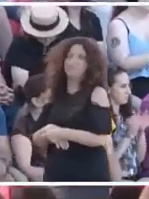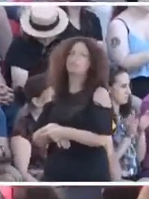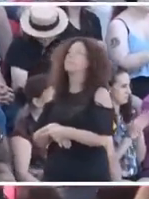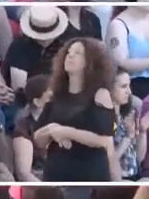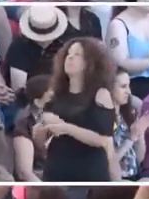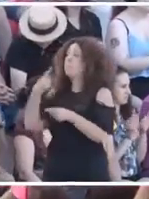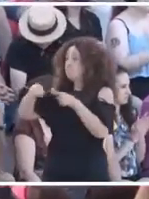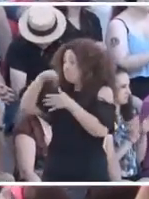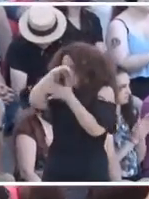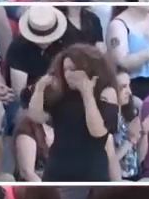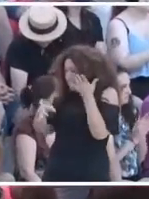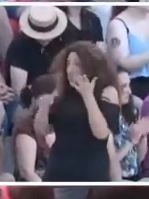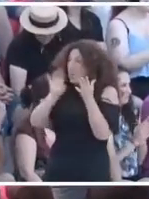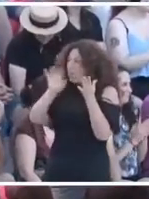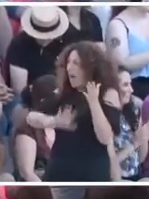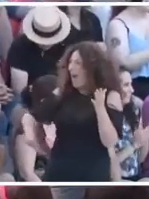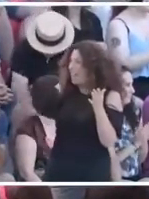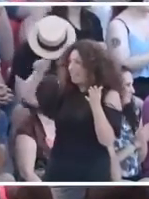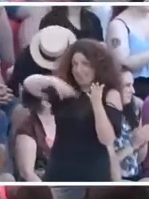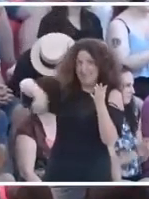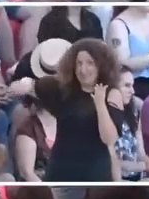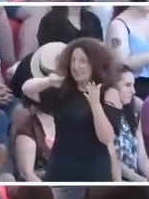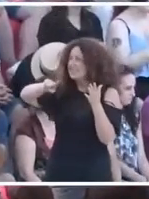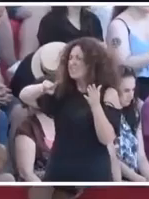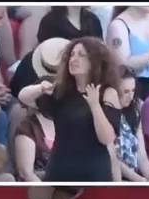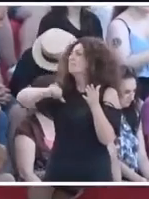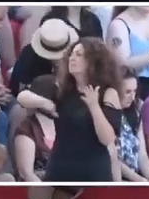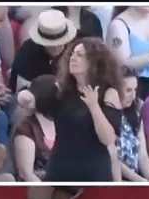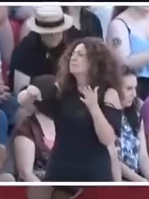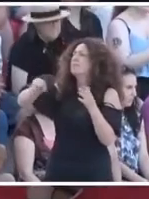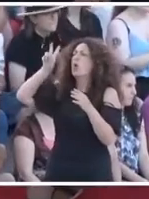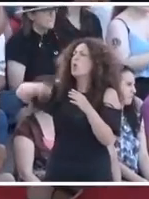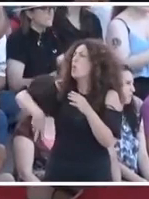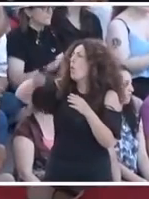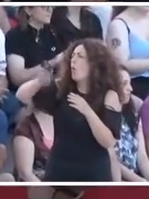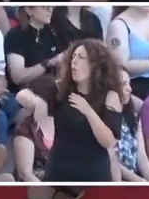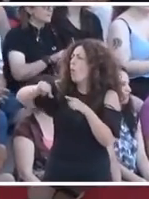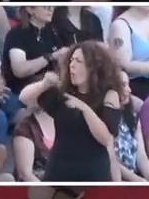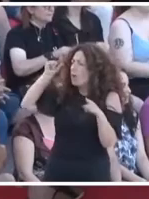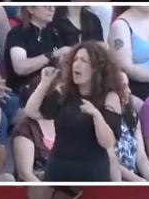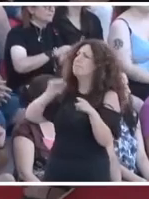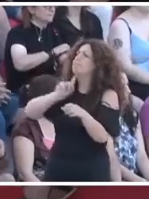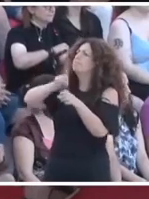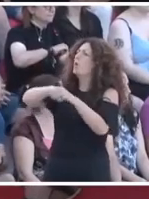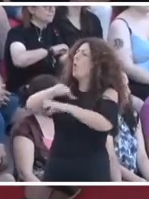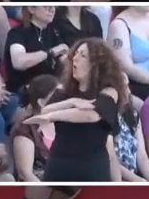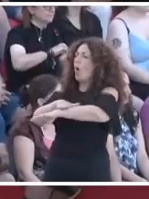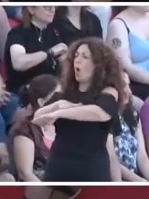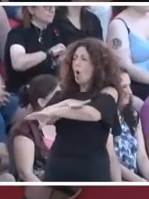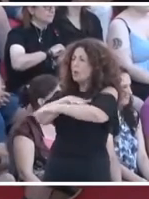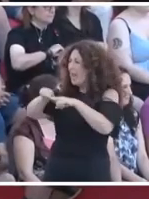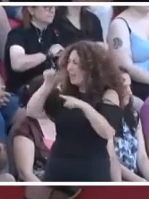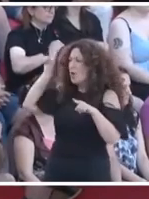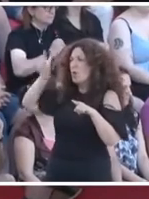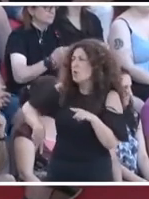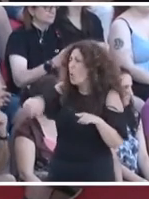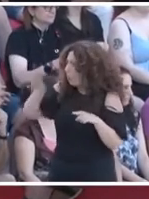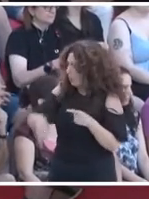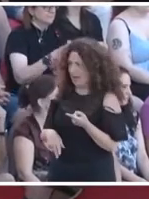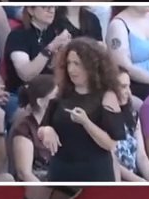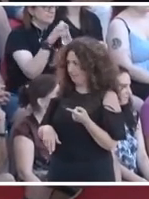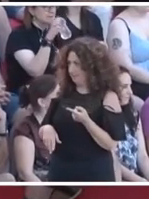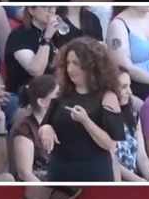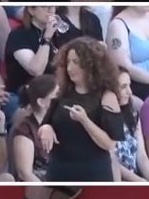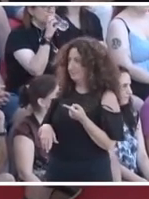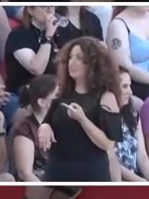Todo ese país nunca, jamás había participado de la gobernabilidad de este país. Nunca